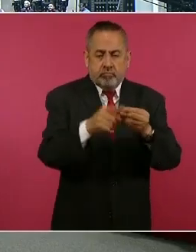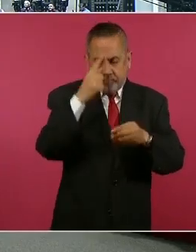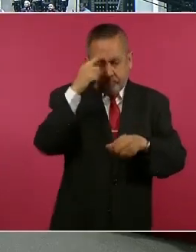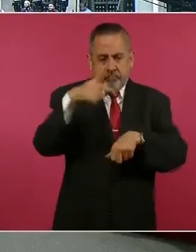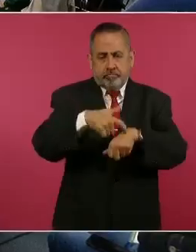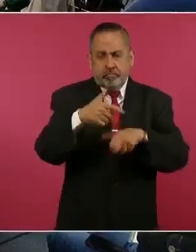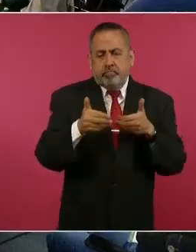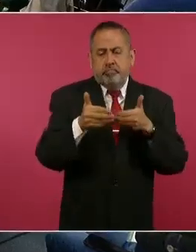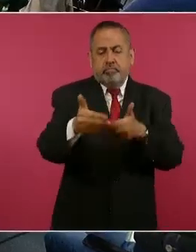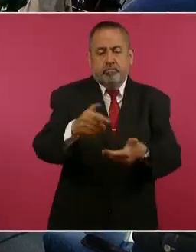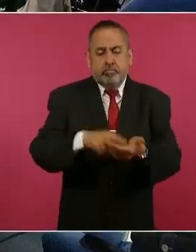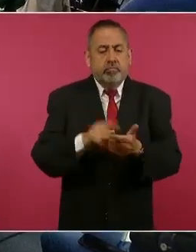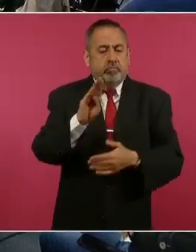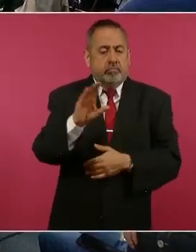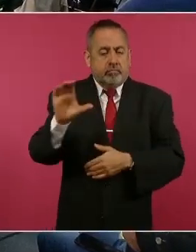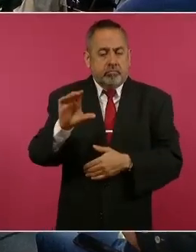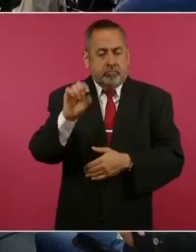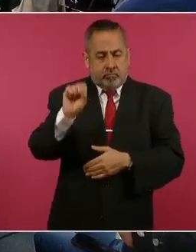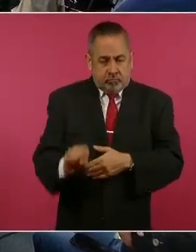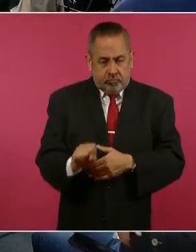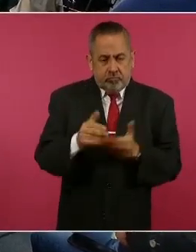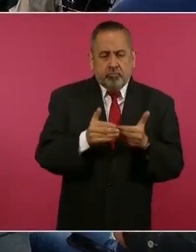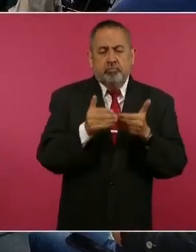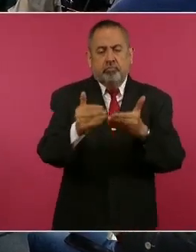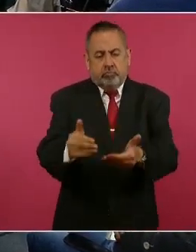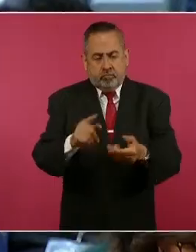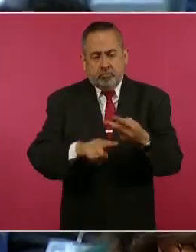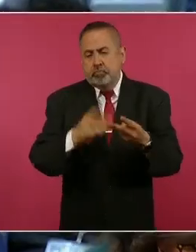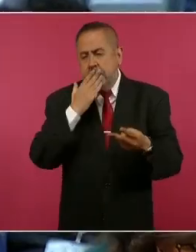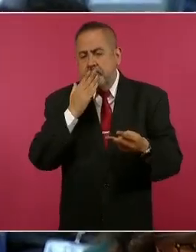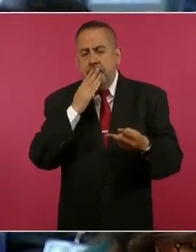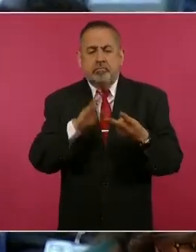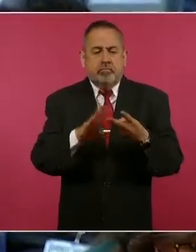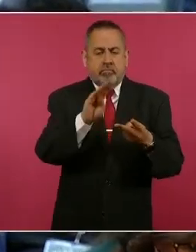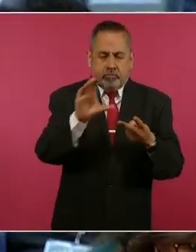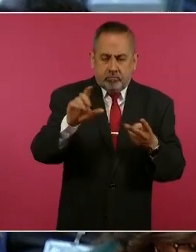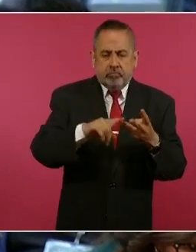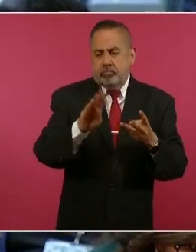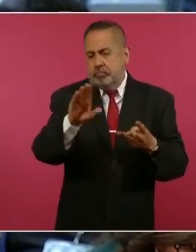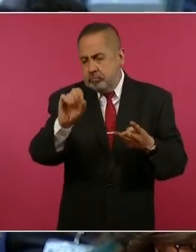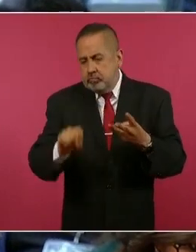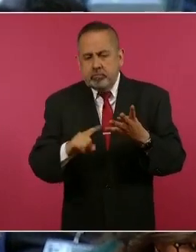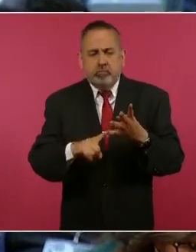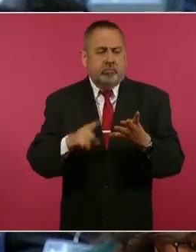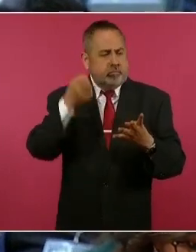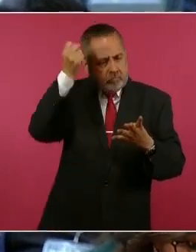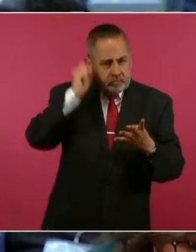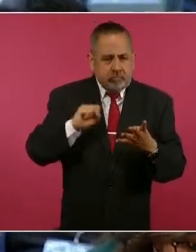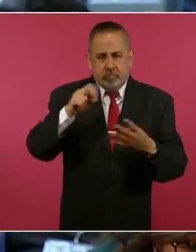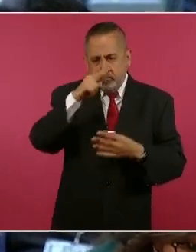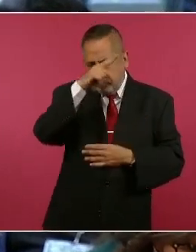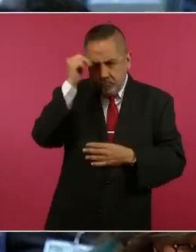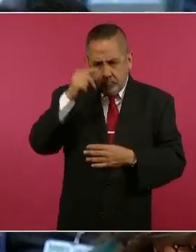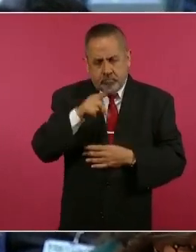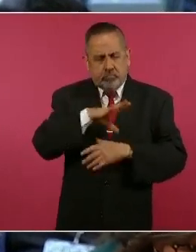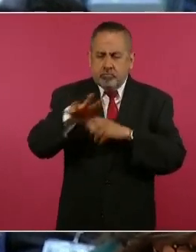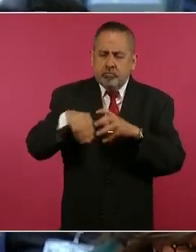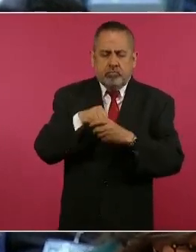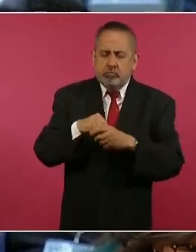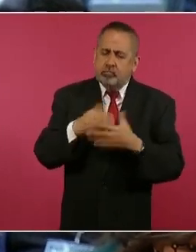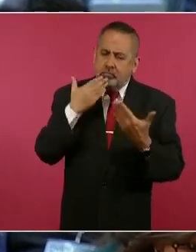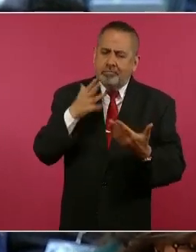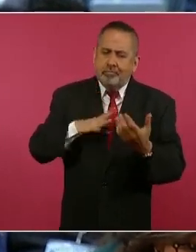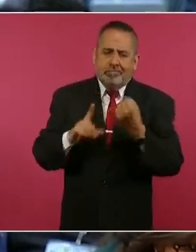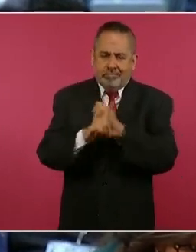incluso a Baja California Sur y pues obviamente Sonora, Baja California Sur, Sinaloa, incluso Nayarit. Bueno, pues evidentemente tenemos